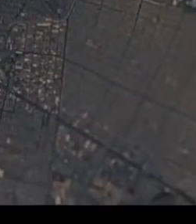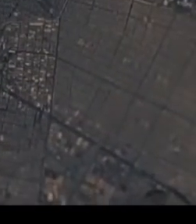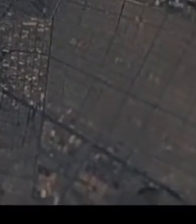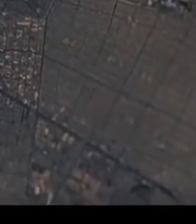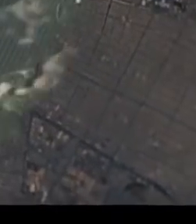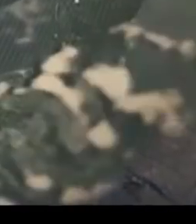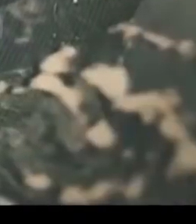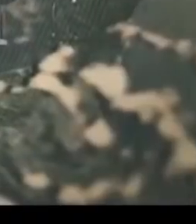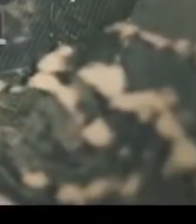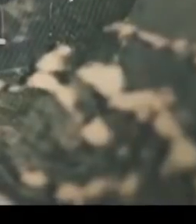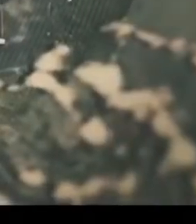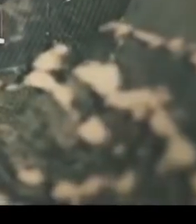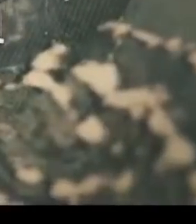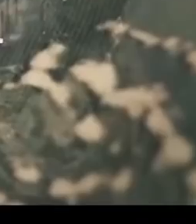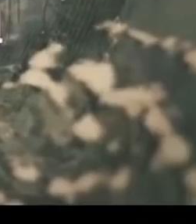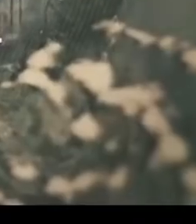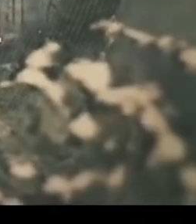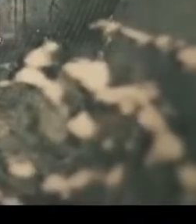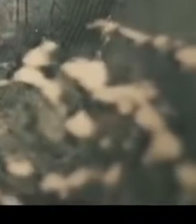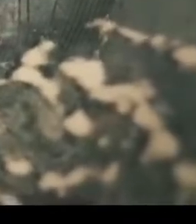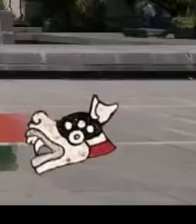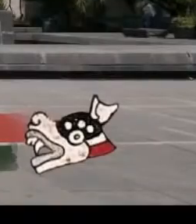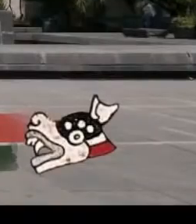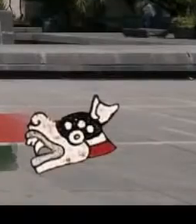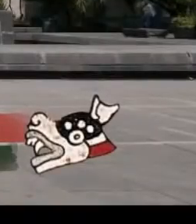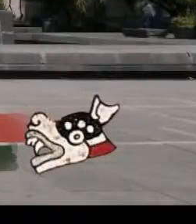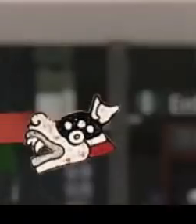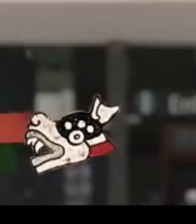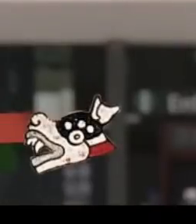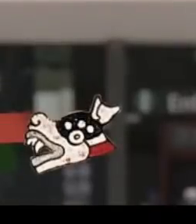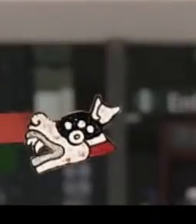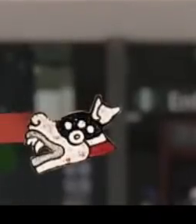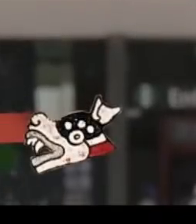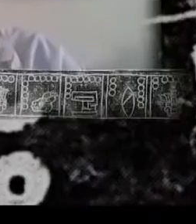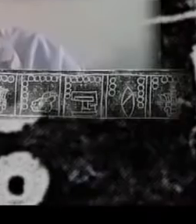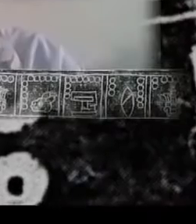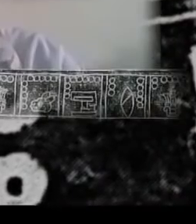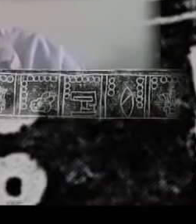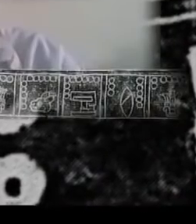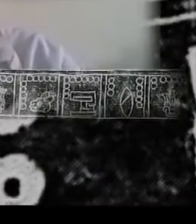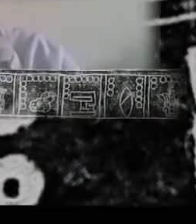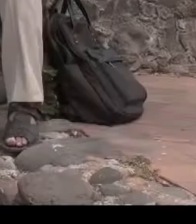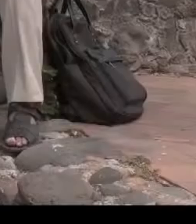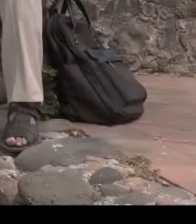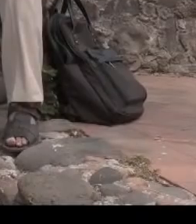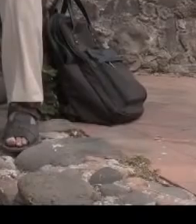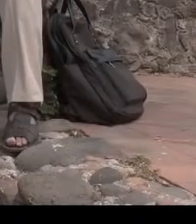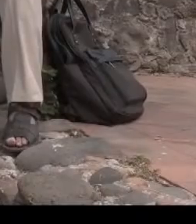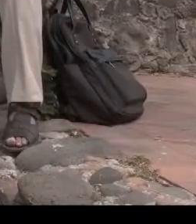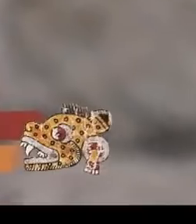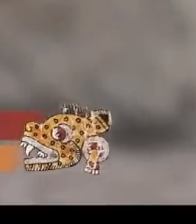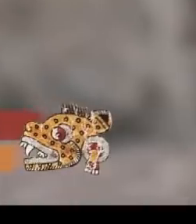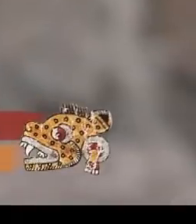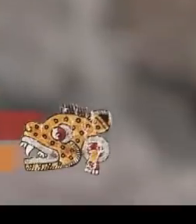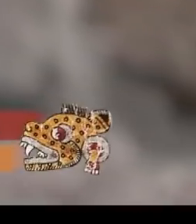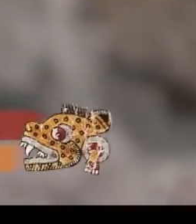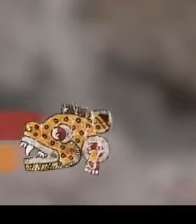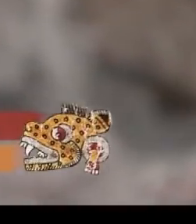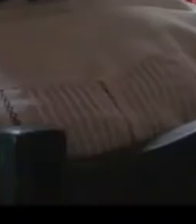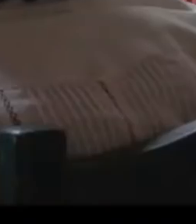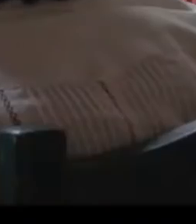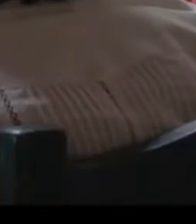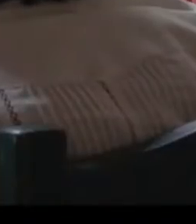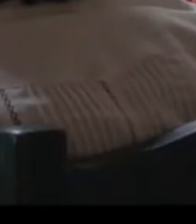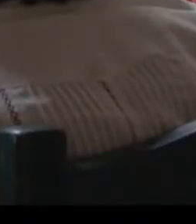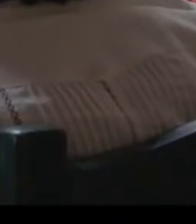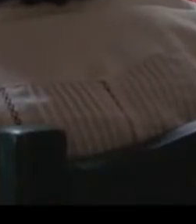el episodio final de La Batalla por Tenochtitlan, donde Pedro Salmerón y especialistas reflexionarán acerca de la